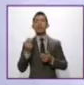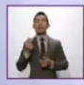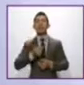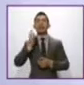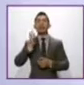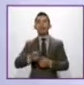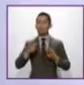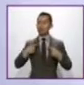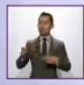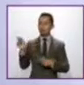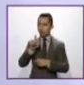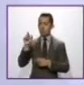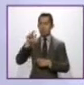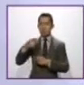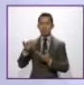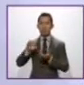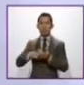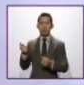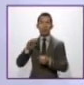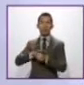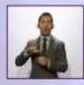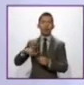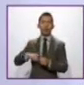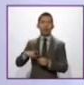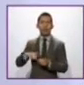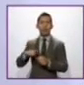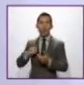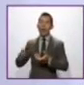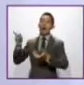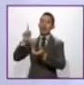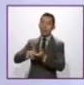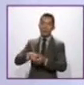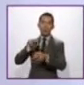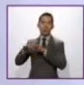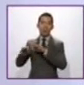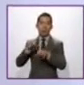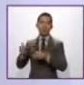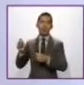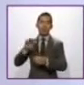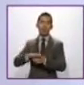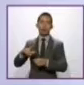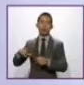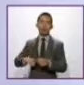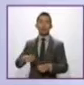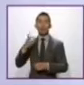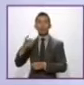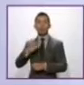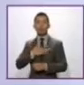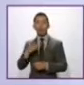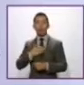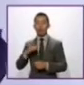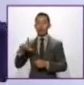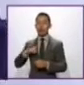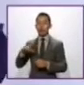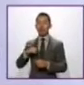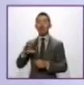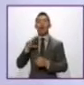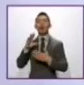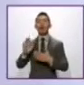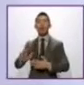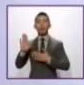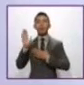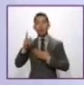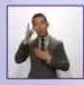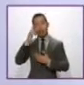tener profesionales de la administración pública en la administración pública. Por eso en mi gobierno hicimos un compromiso con la